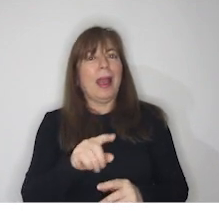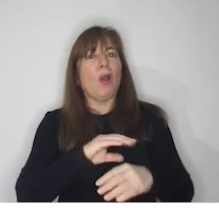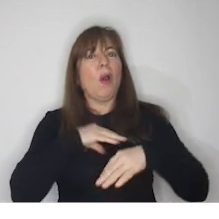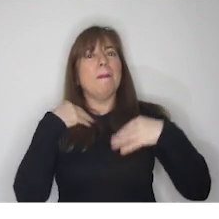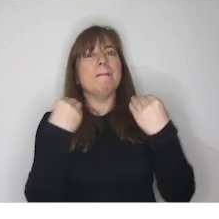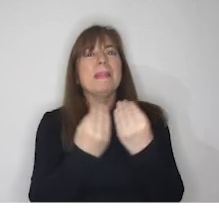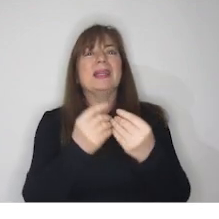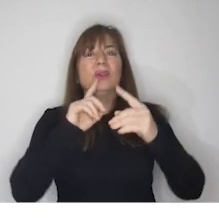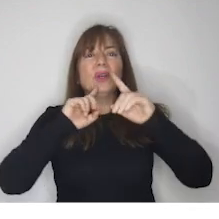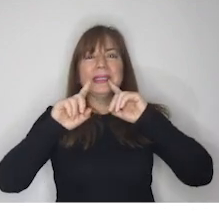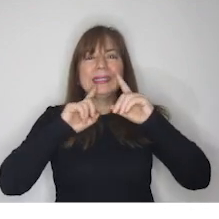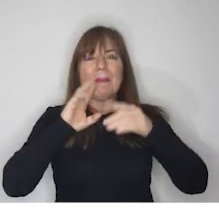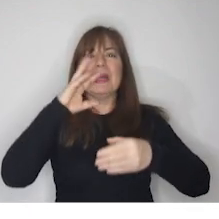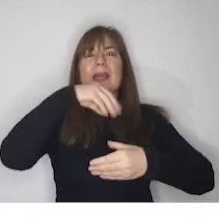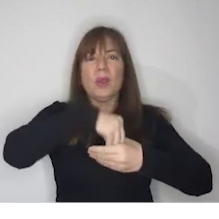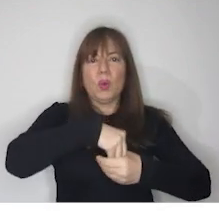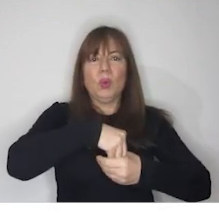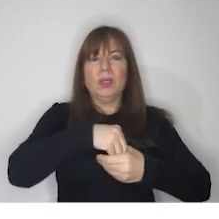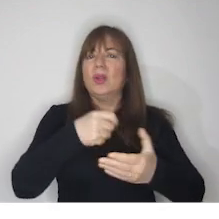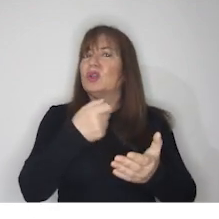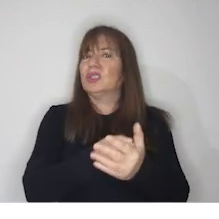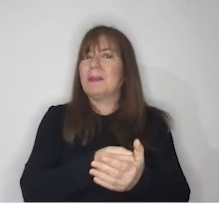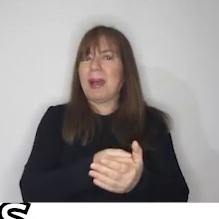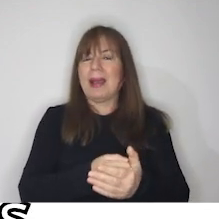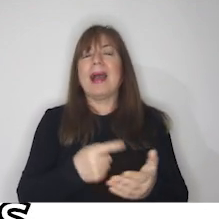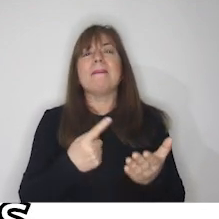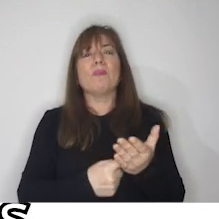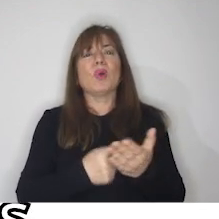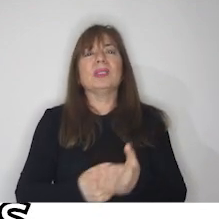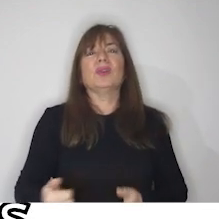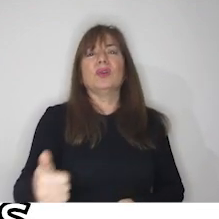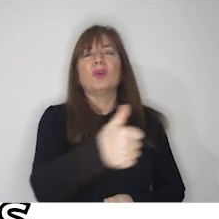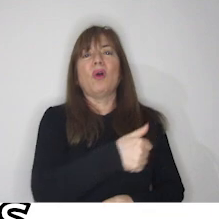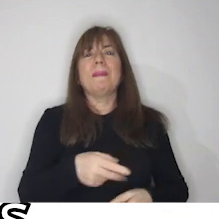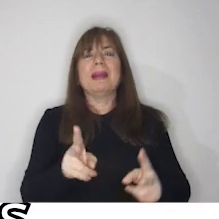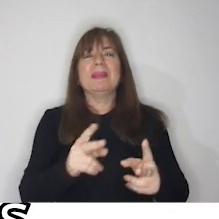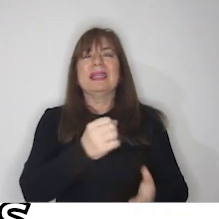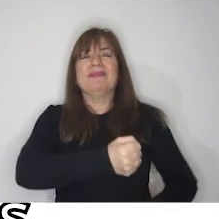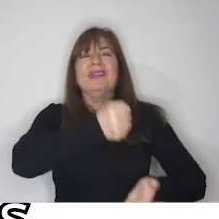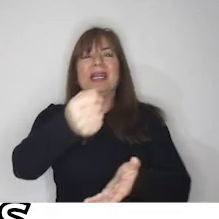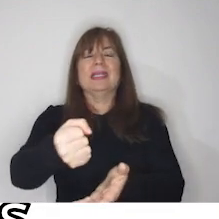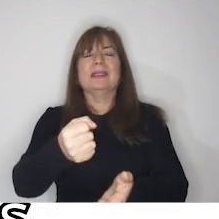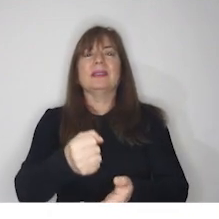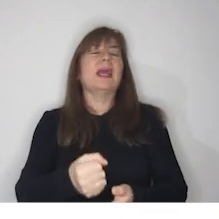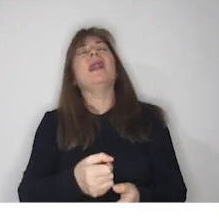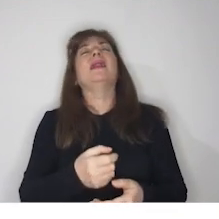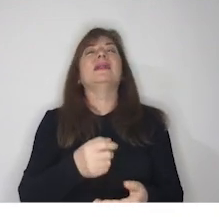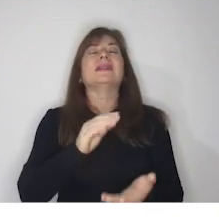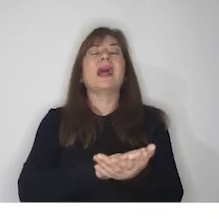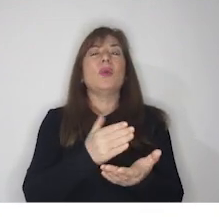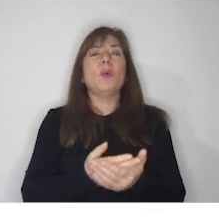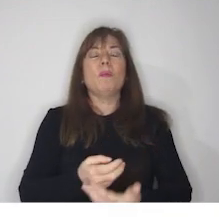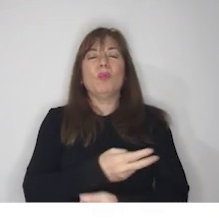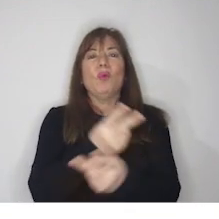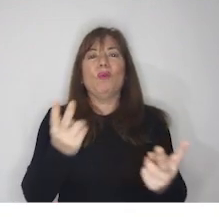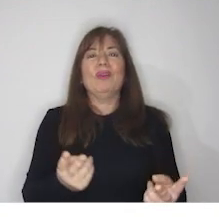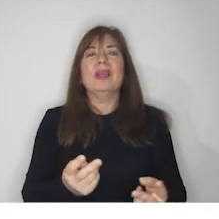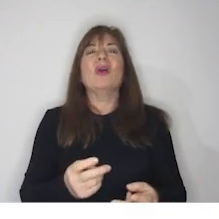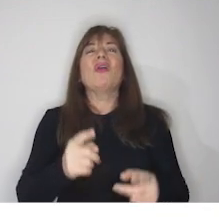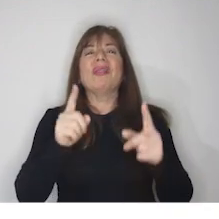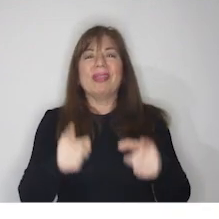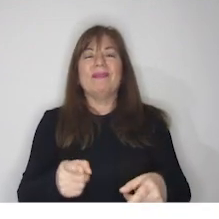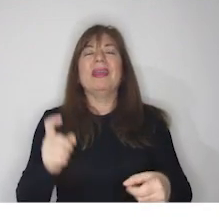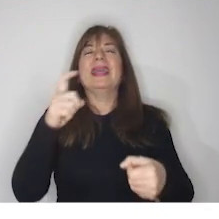CESFAM, se realizan controles más completos e incluyen exámenes, no se paga ya que los impuestos de todos permiten financiar la